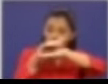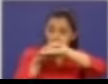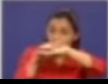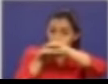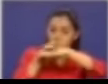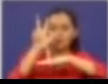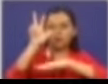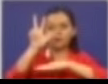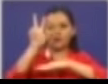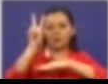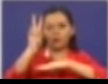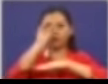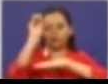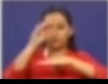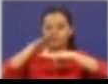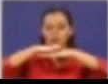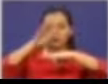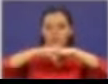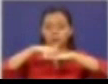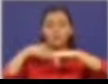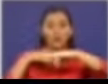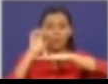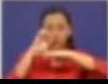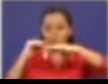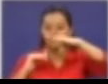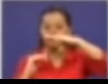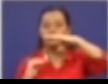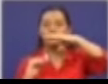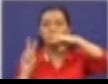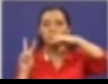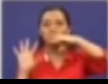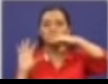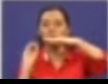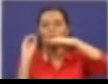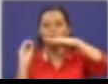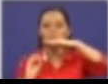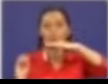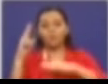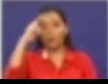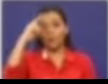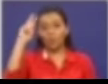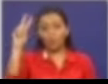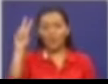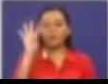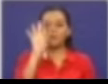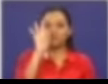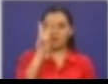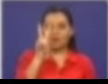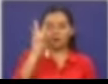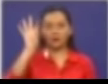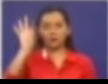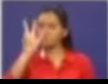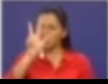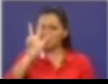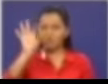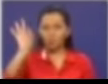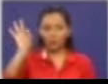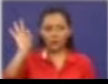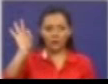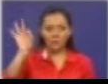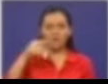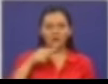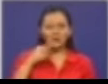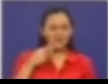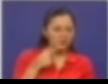es 32%. Hay países como Uruguay que tienen 39, Costa Rica 38, Brasil me han puesto 62, pero tengo